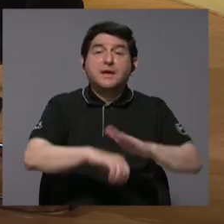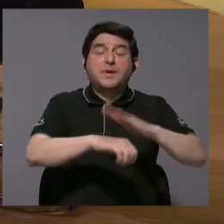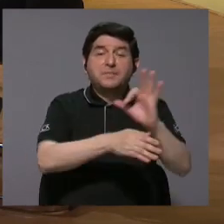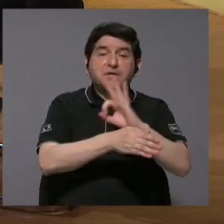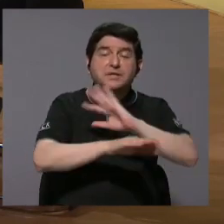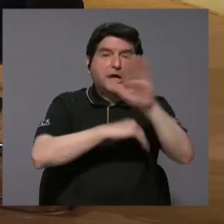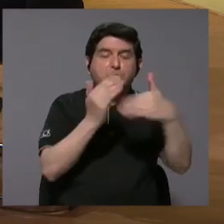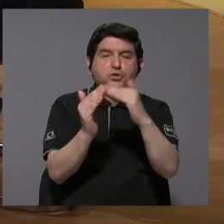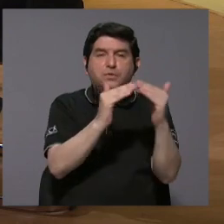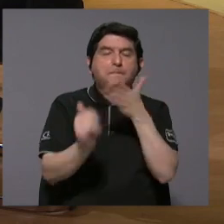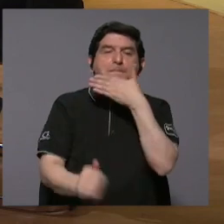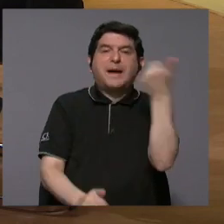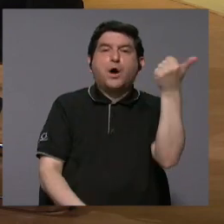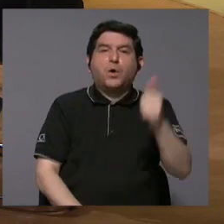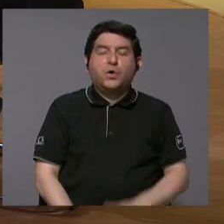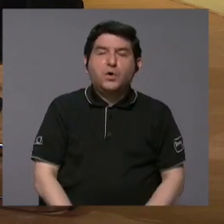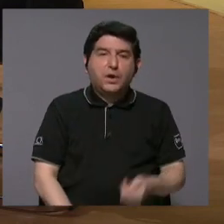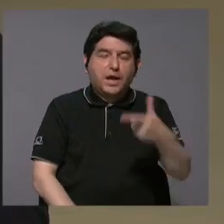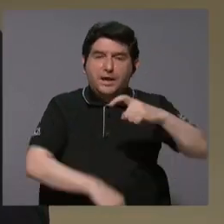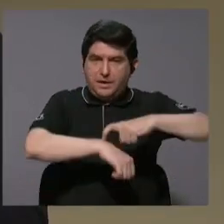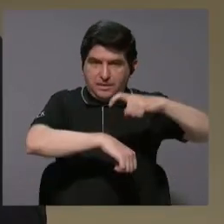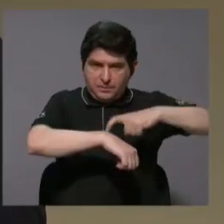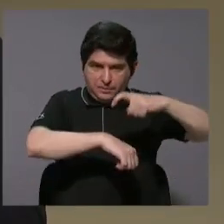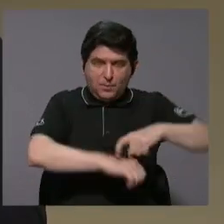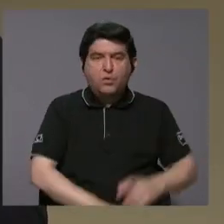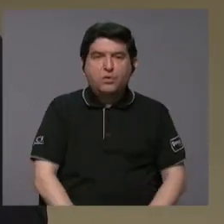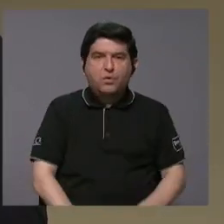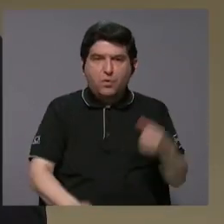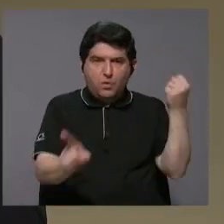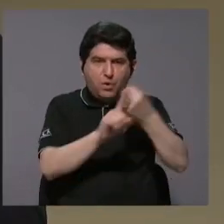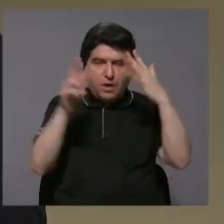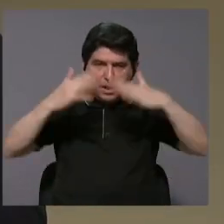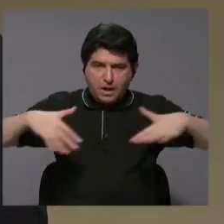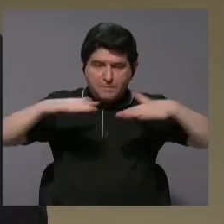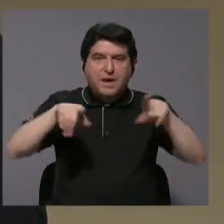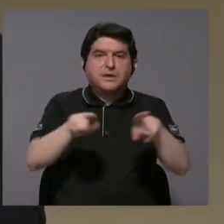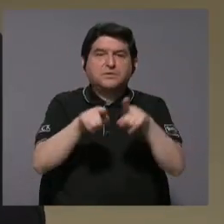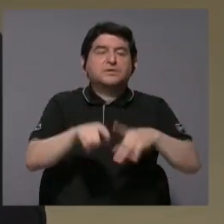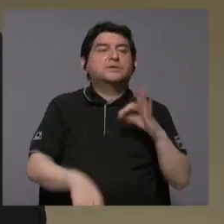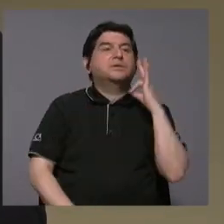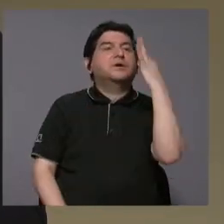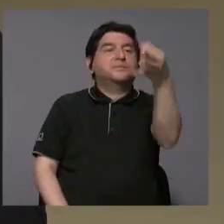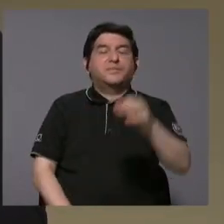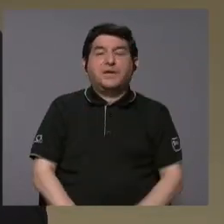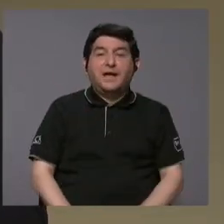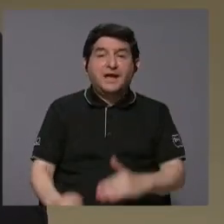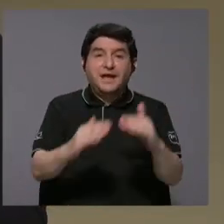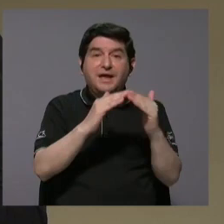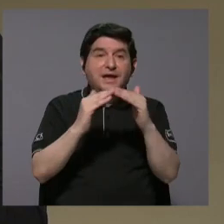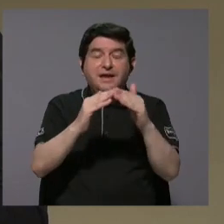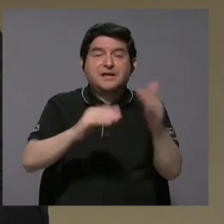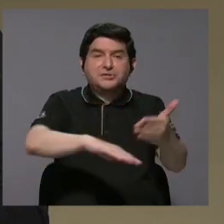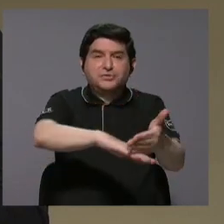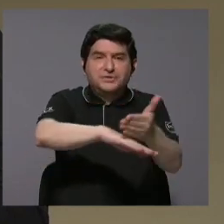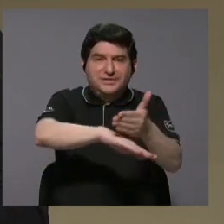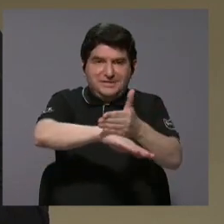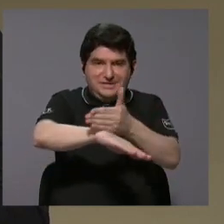toda la ciudad mucho mejor, a corto plazo, por los impactos ambientales, pero también a largo plazo, porque la ciudad crece de una